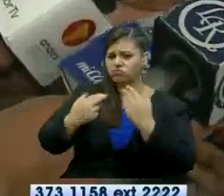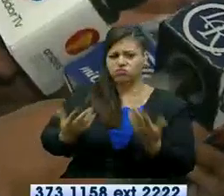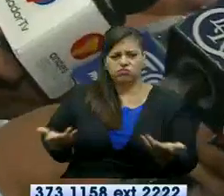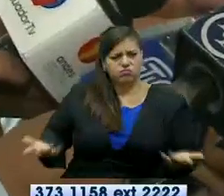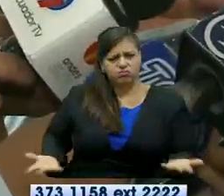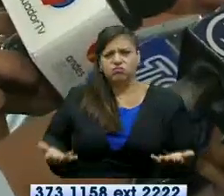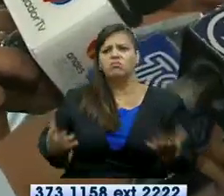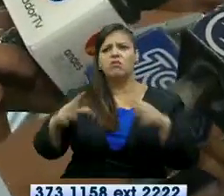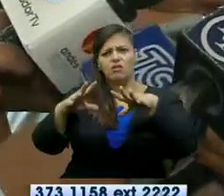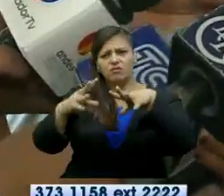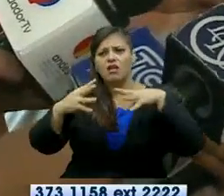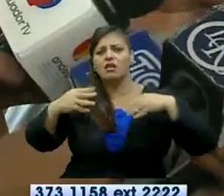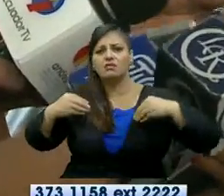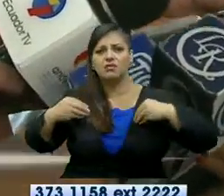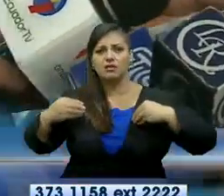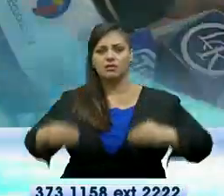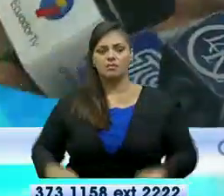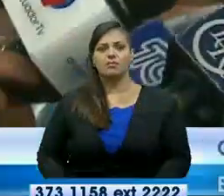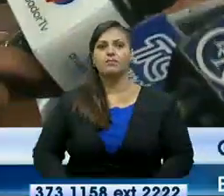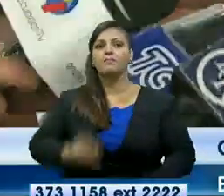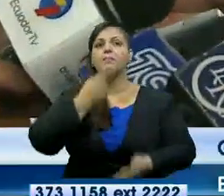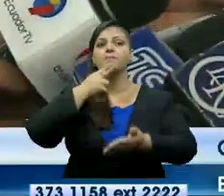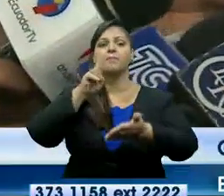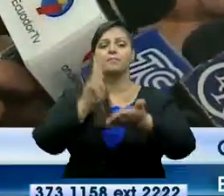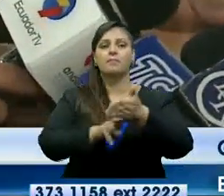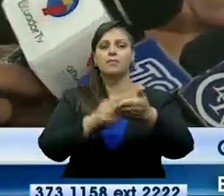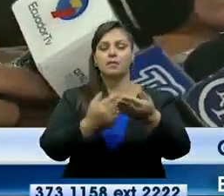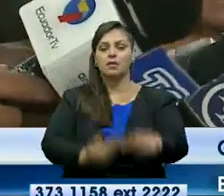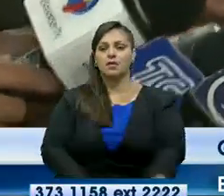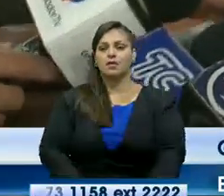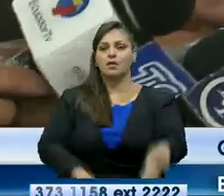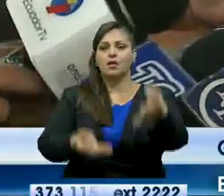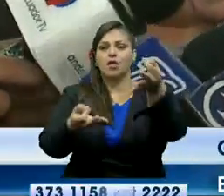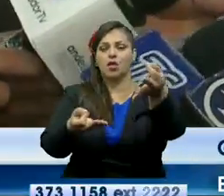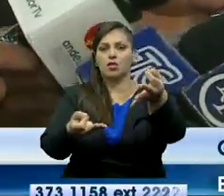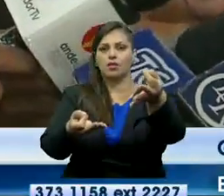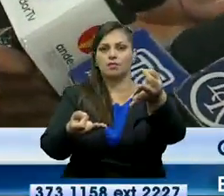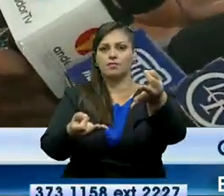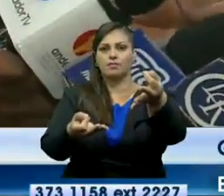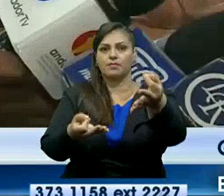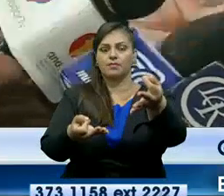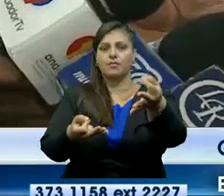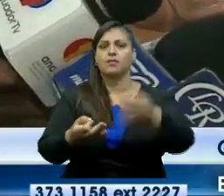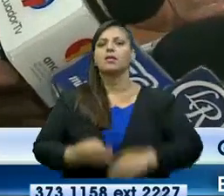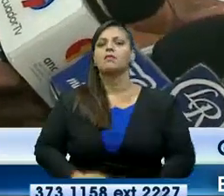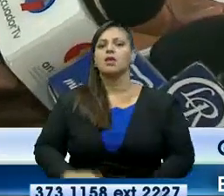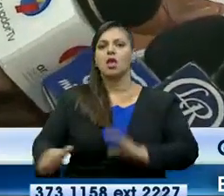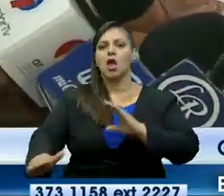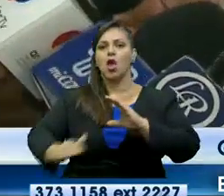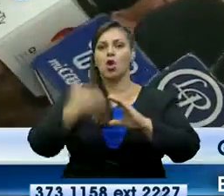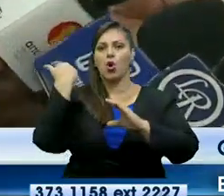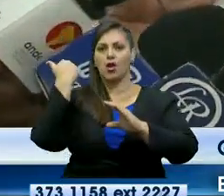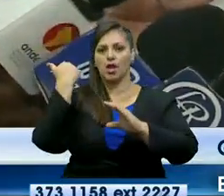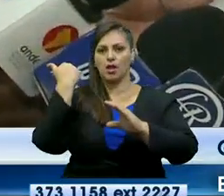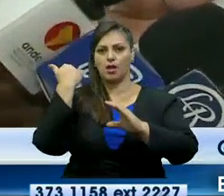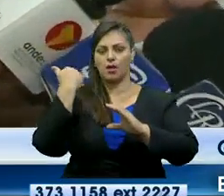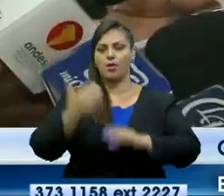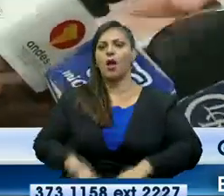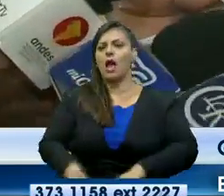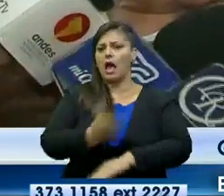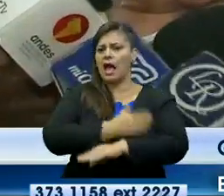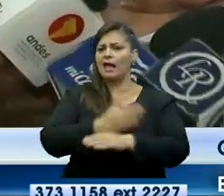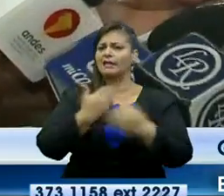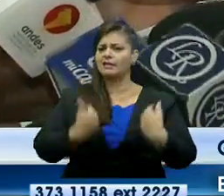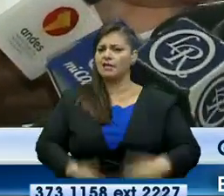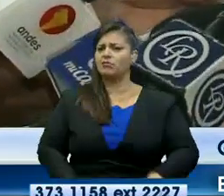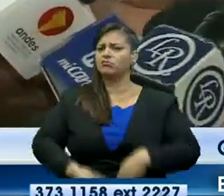está una notificación al correo electrónico que señalé cuando hice la primera versión,